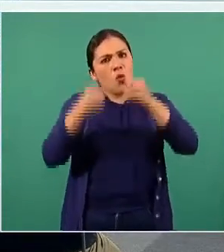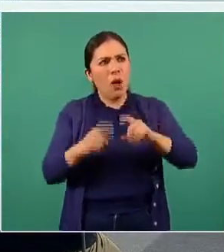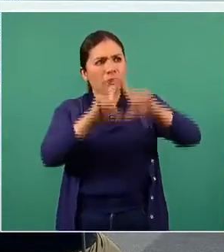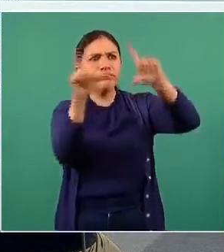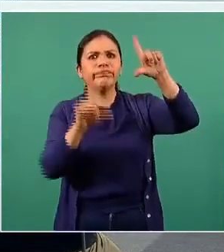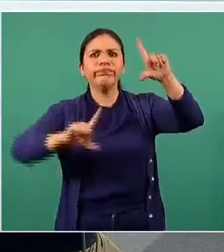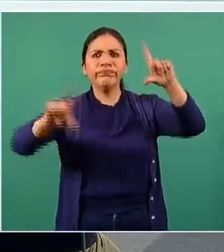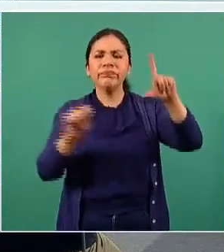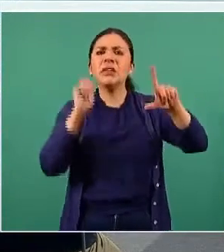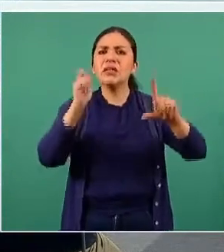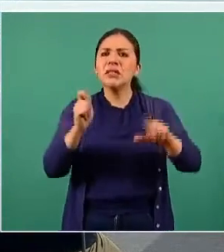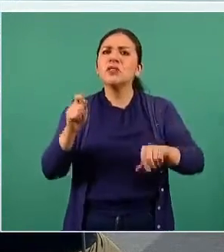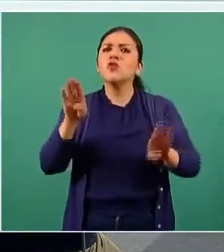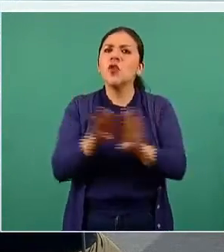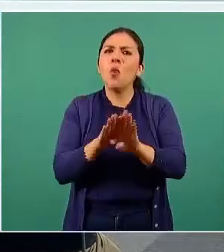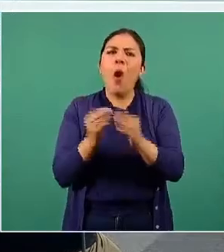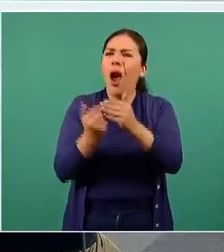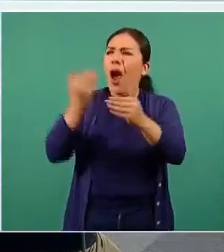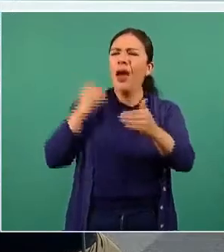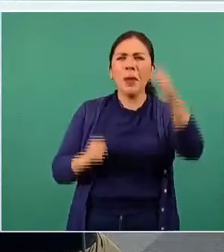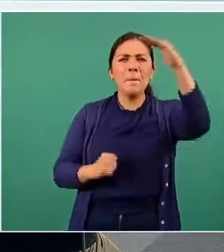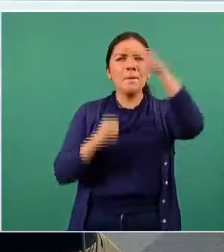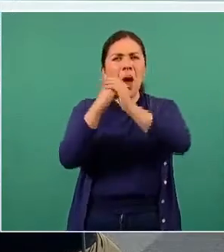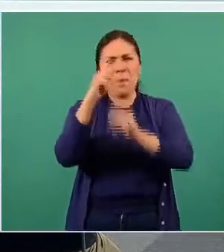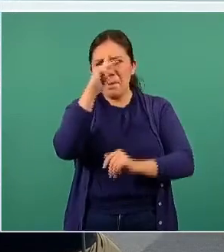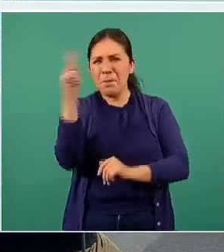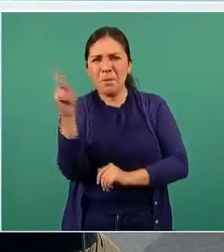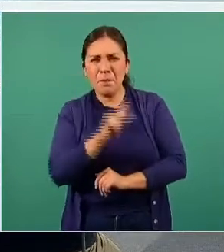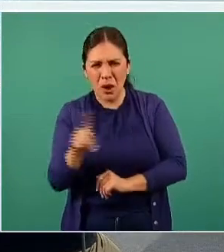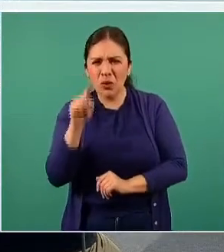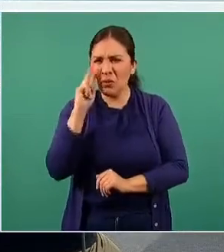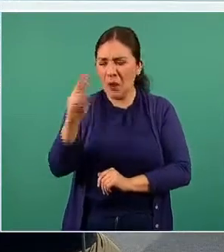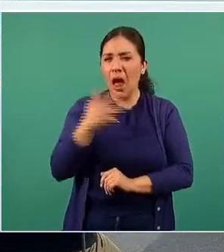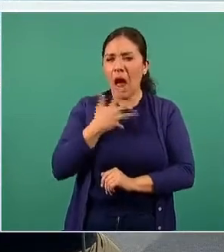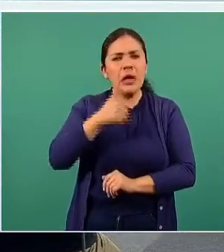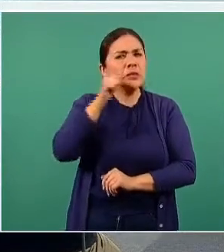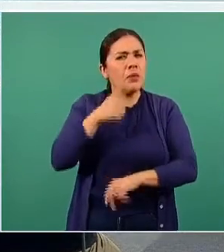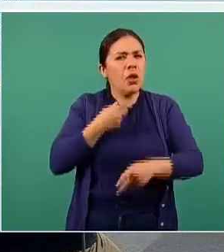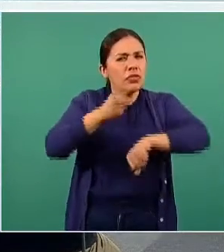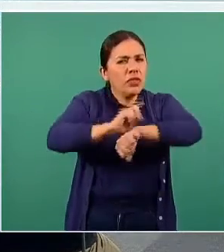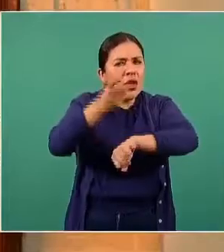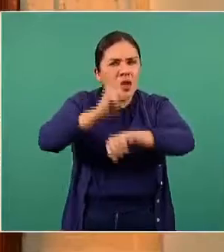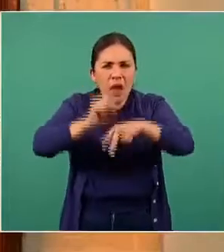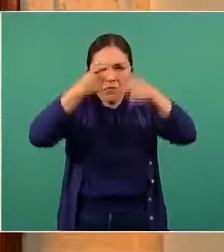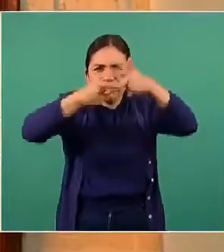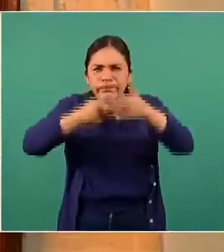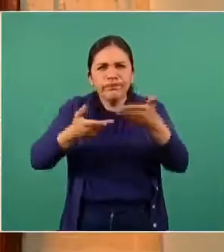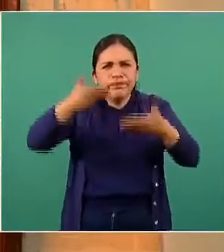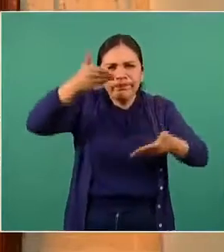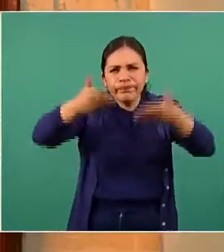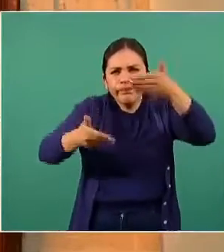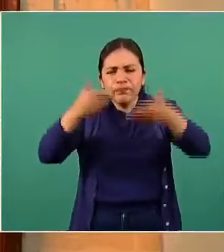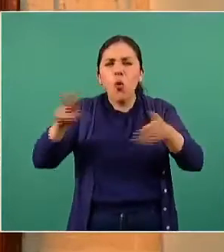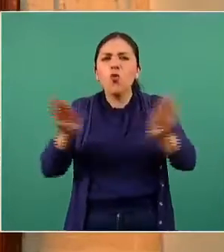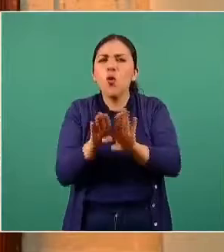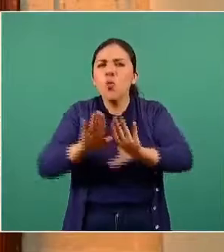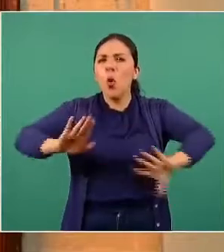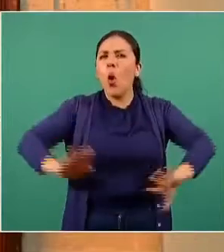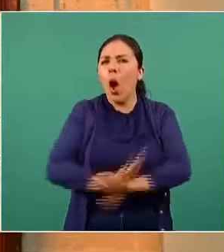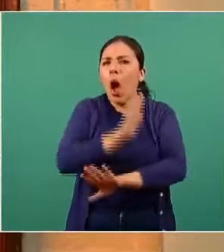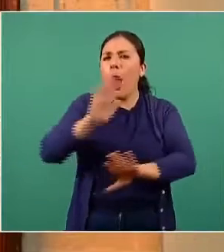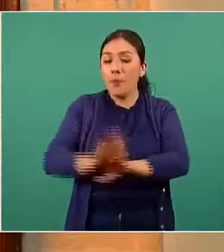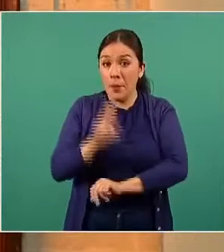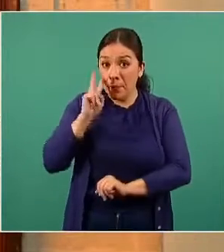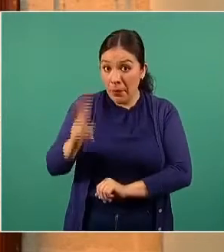nacional de lo que en su momento fue el máximo al mínimo, y lo estamos también midiendo todos los días para ver cómo varía o no,